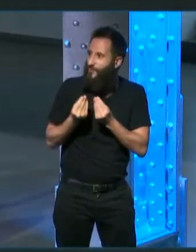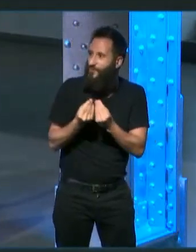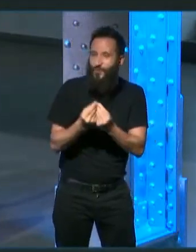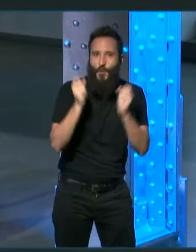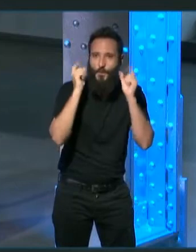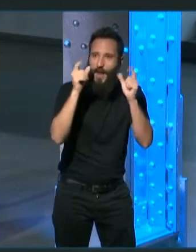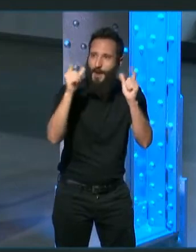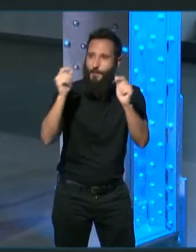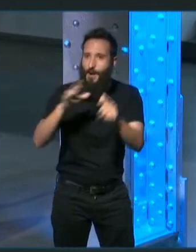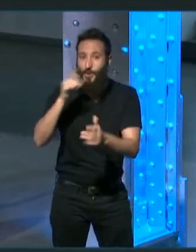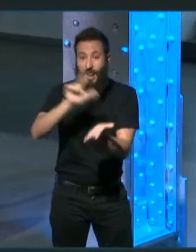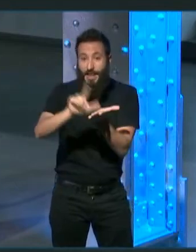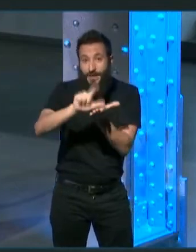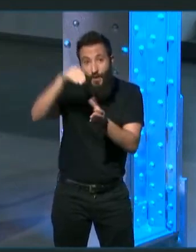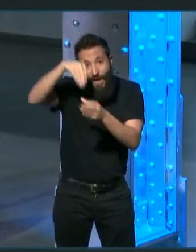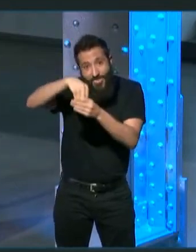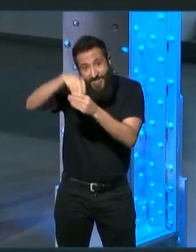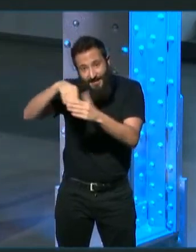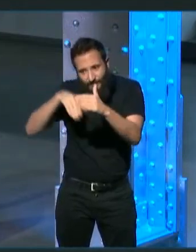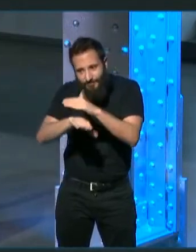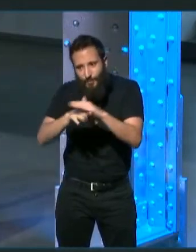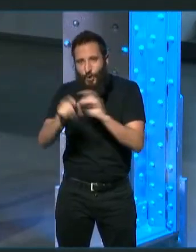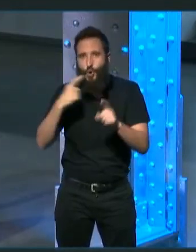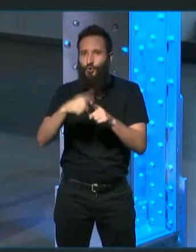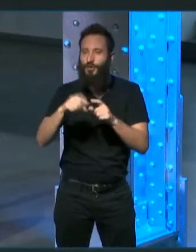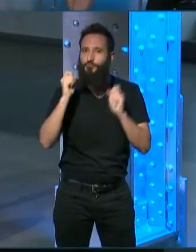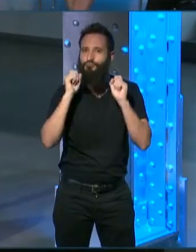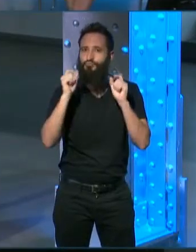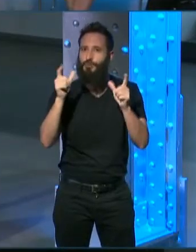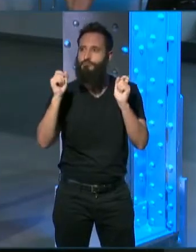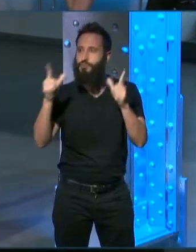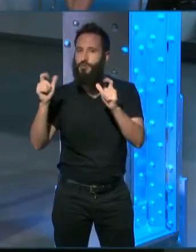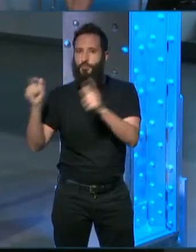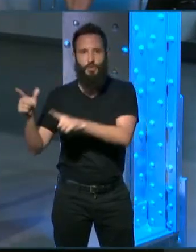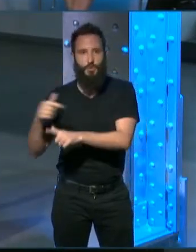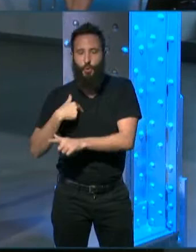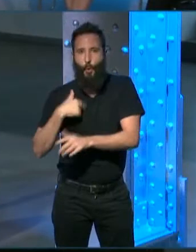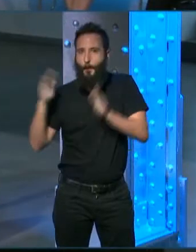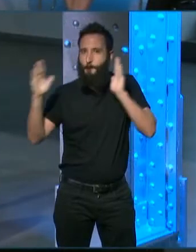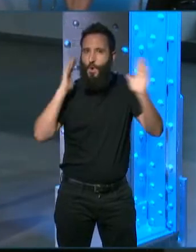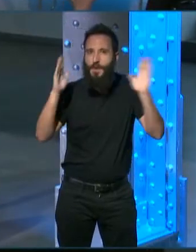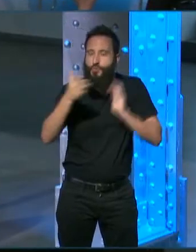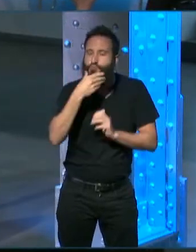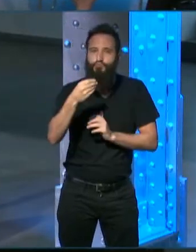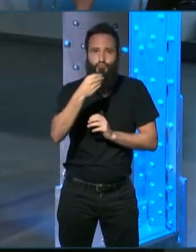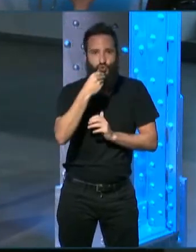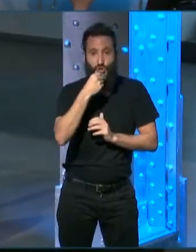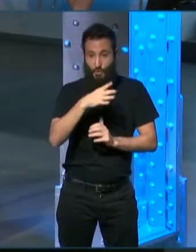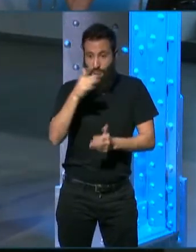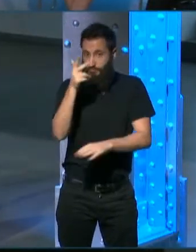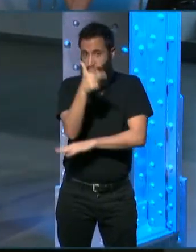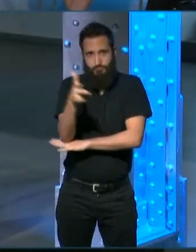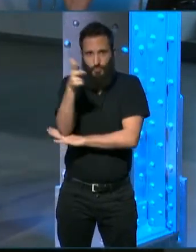ahí, en la literatura, en la literatura de Poli. Para mí fue uno de los momentos más bonitos del